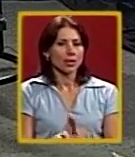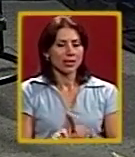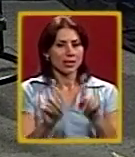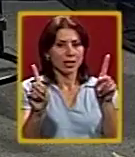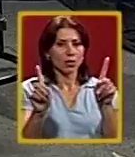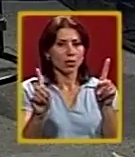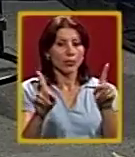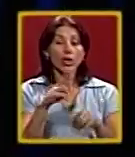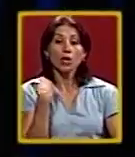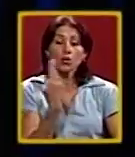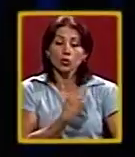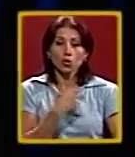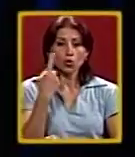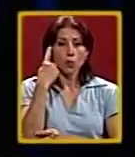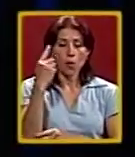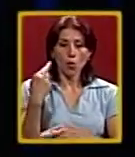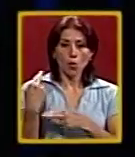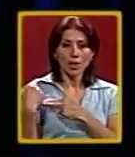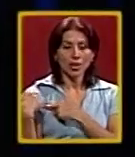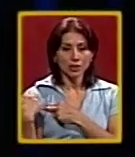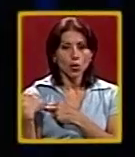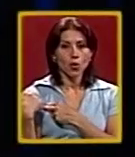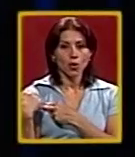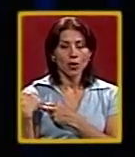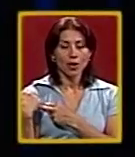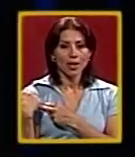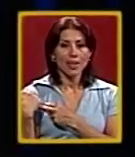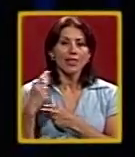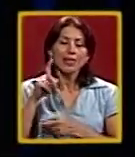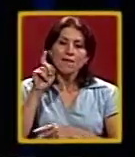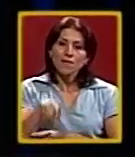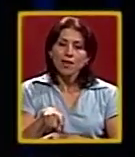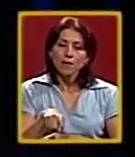por obligación. Me gusta mucho esa interpretación. Que dar